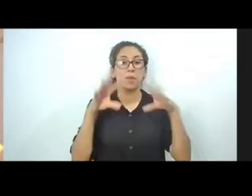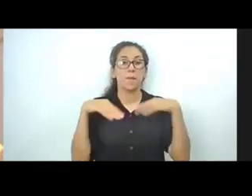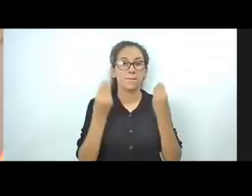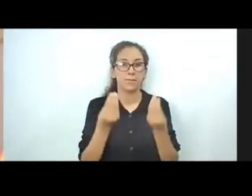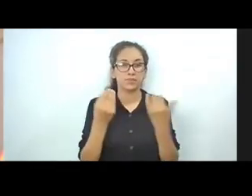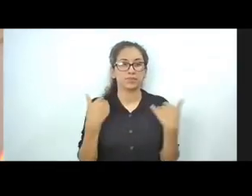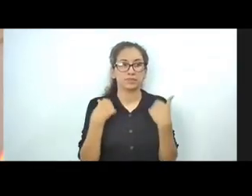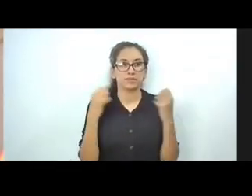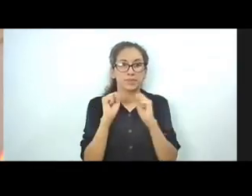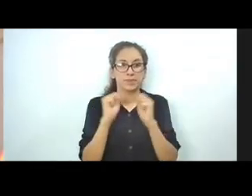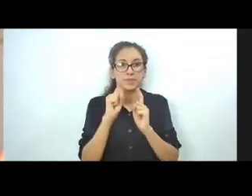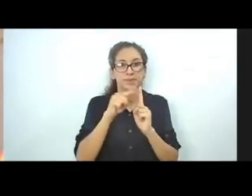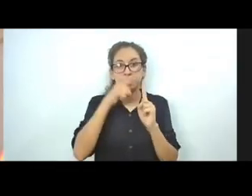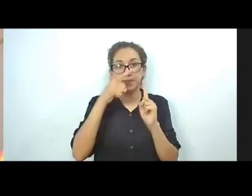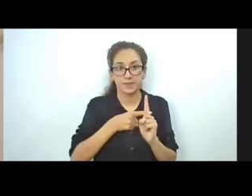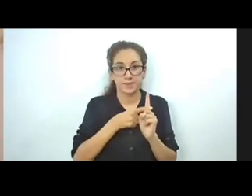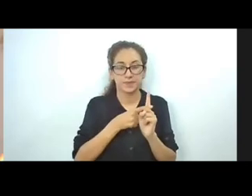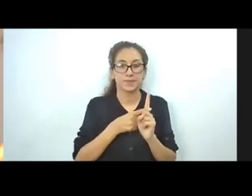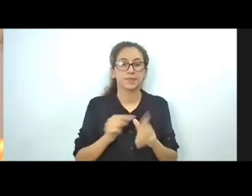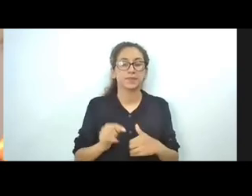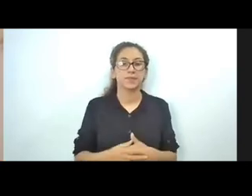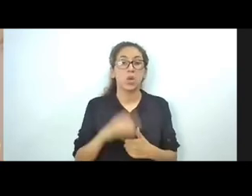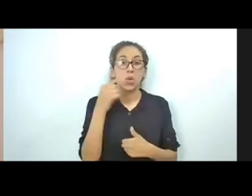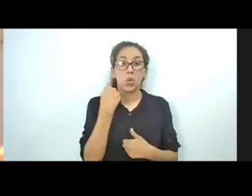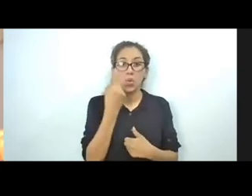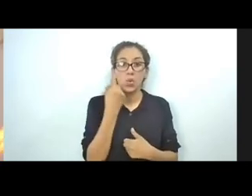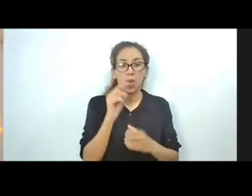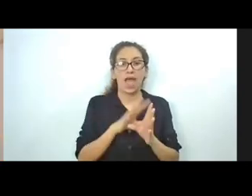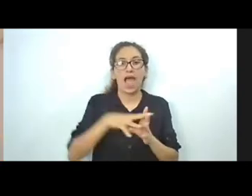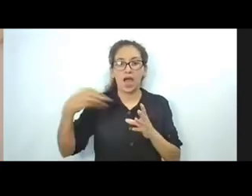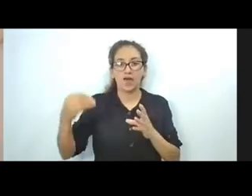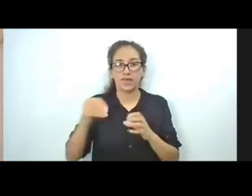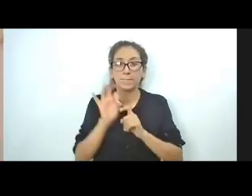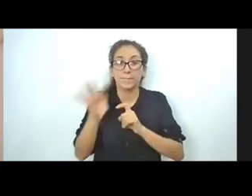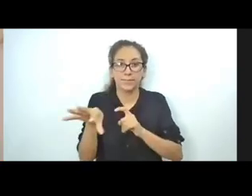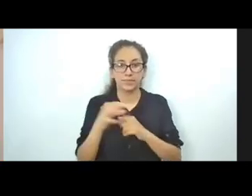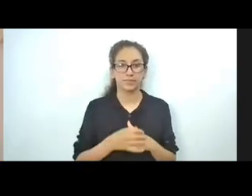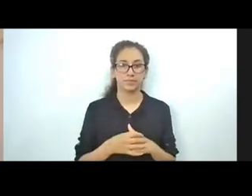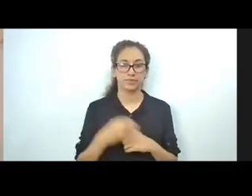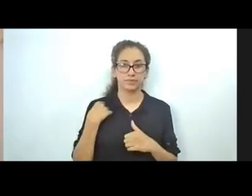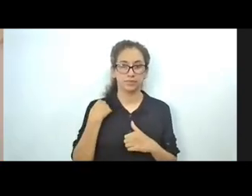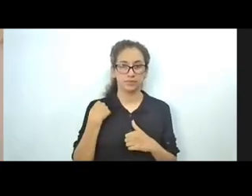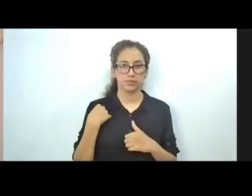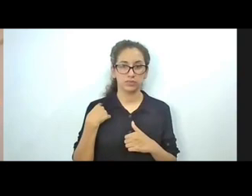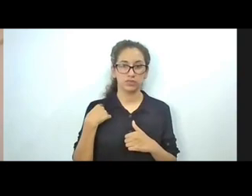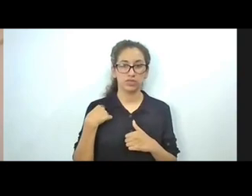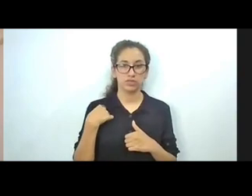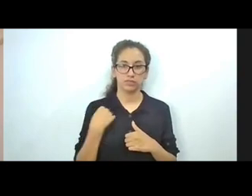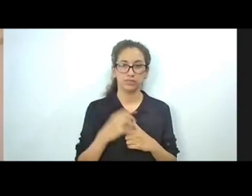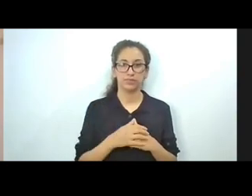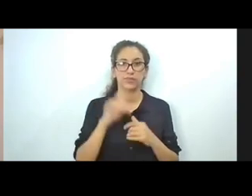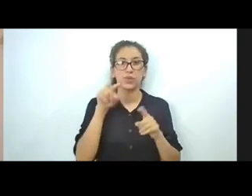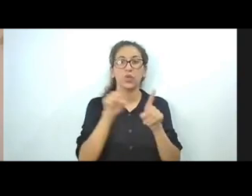al embarazo, entonces solamente eyacula cuando retira, ¿no?, el pene y,